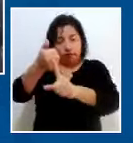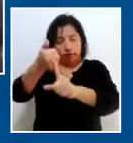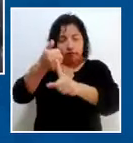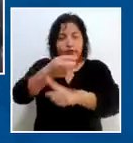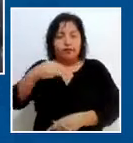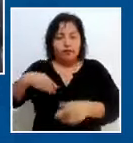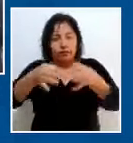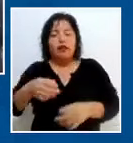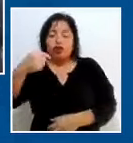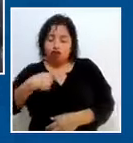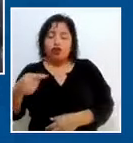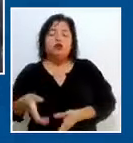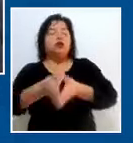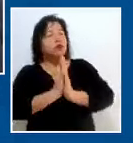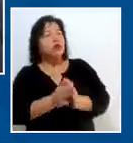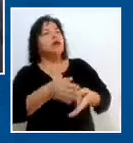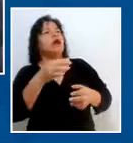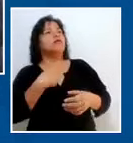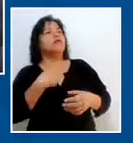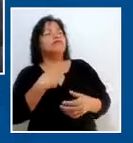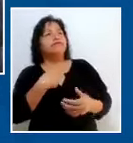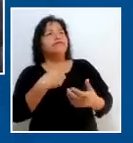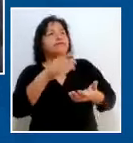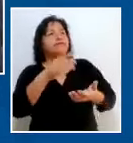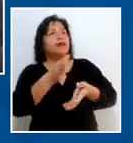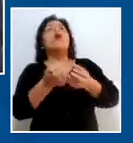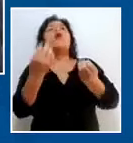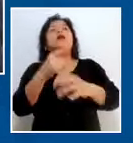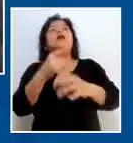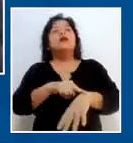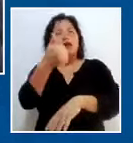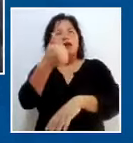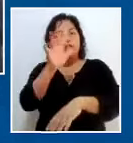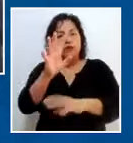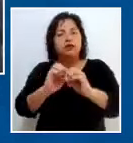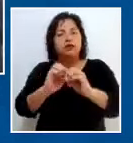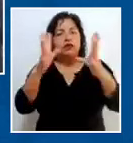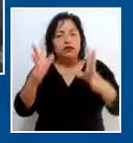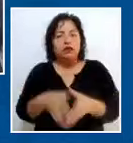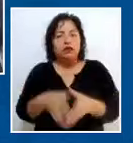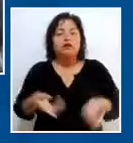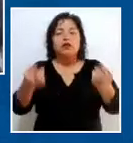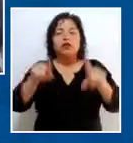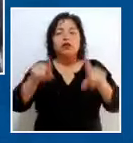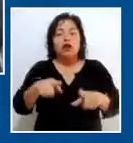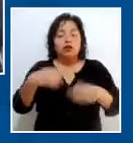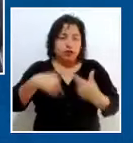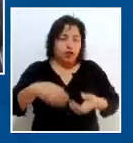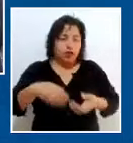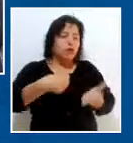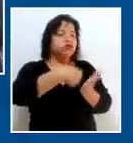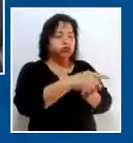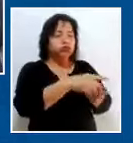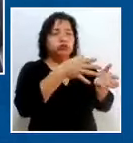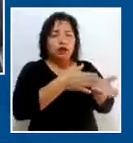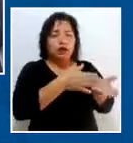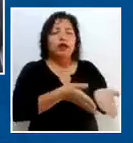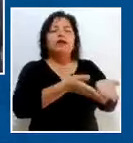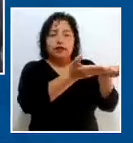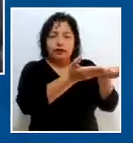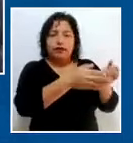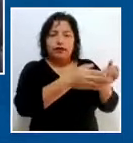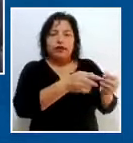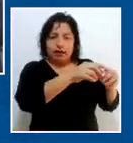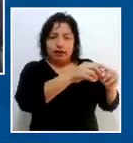recurso de apelación en un plazo de 15 días. Una vez que la apelación llegue al Tribunal de Transparencia, el